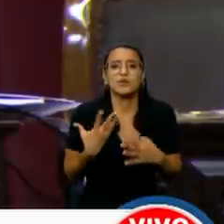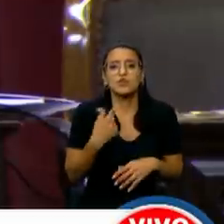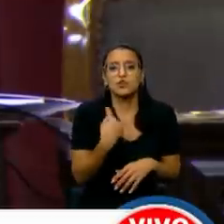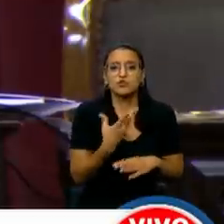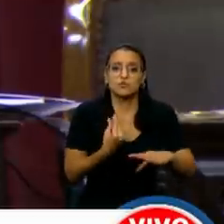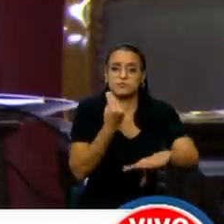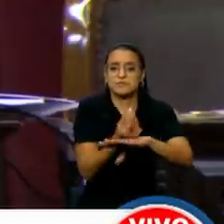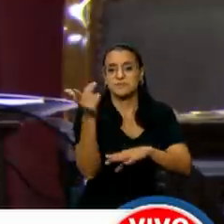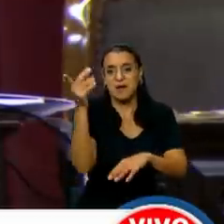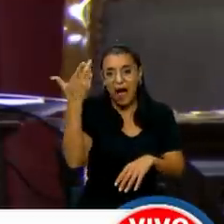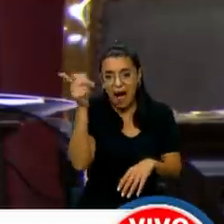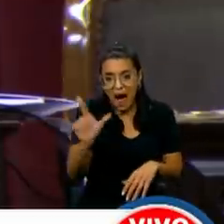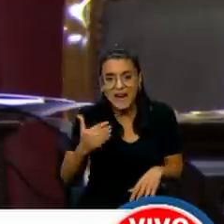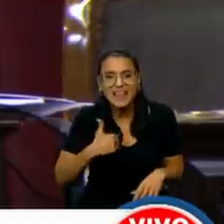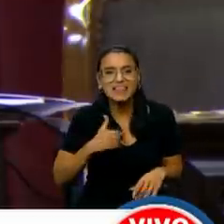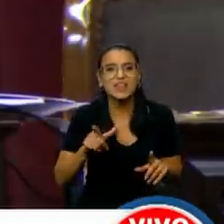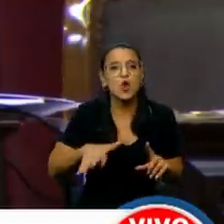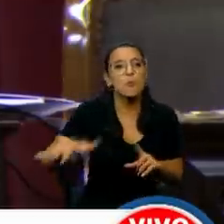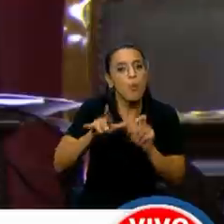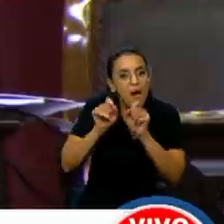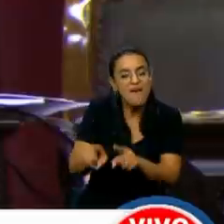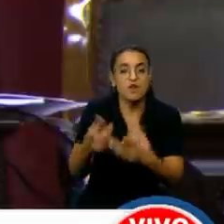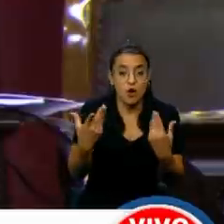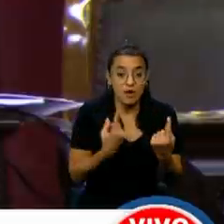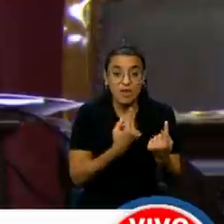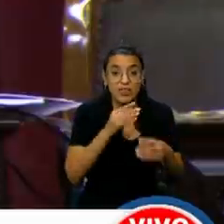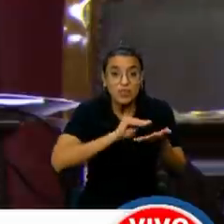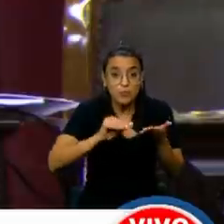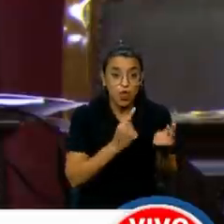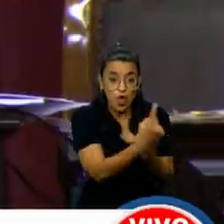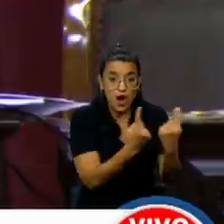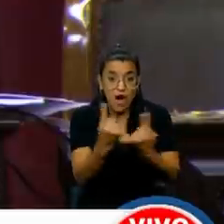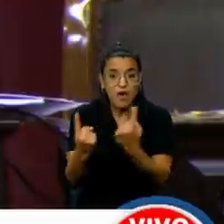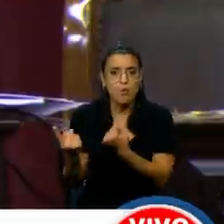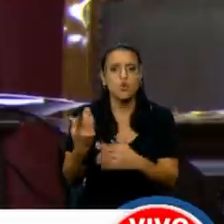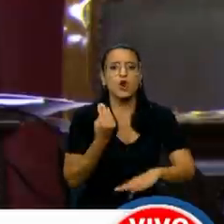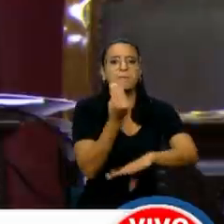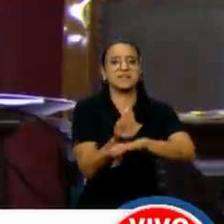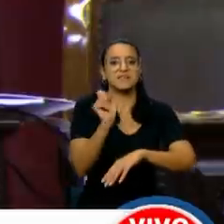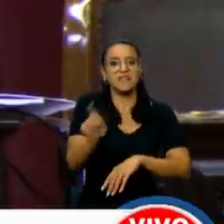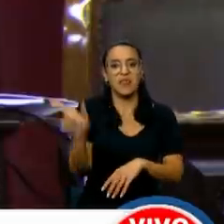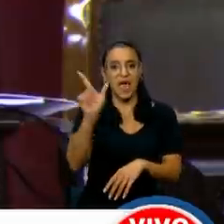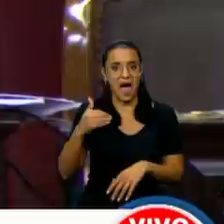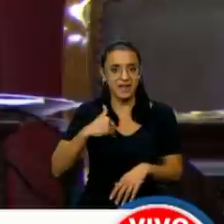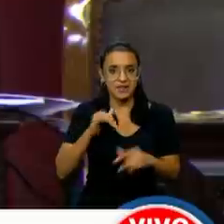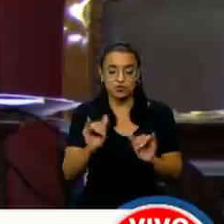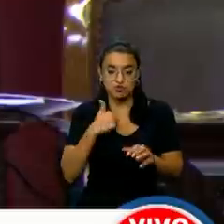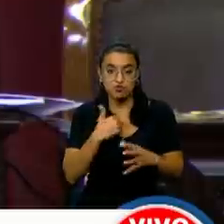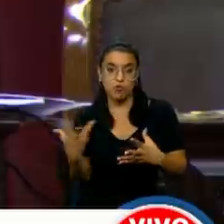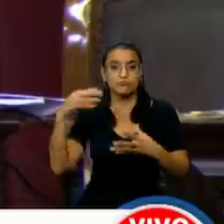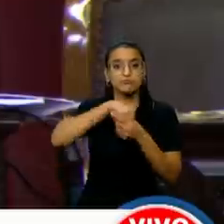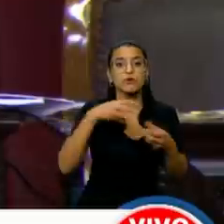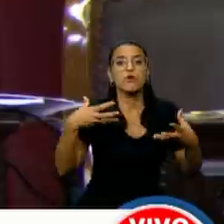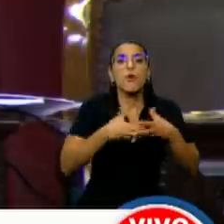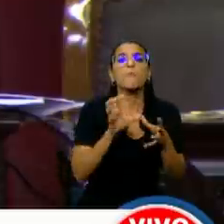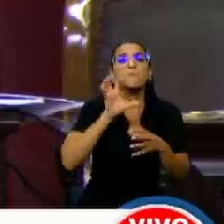realidad por el argentino claro que sí cada uno de los diputados que está sentado aquí lo representa el pueblo argentino y yo formo parte de una provincia